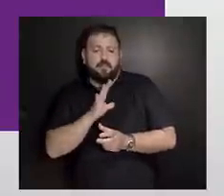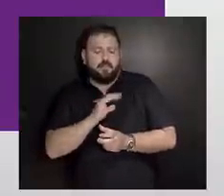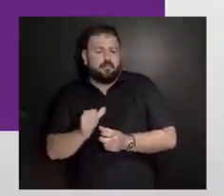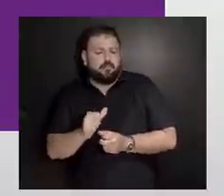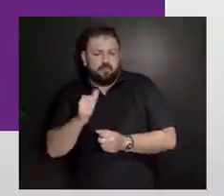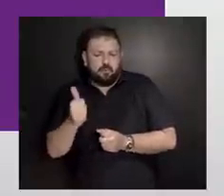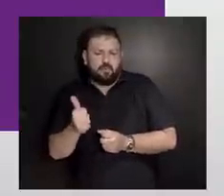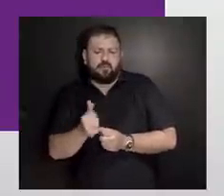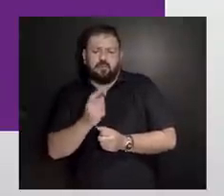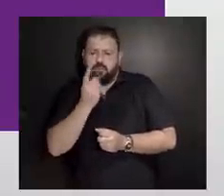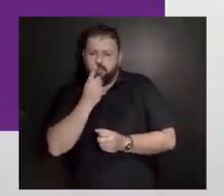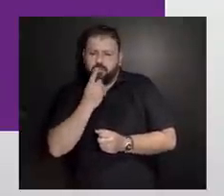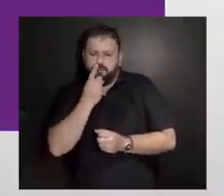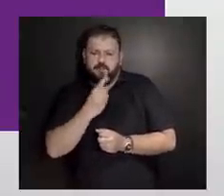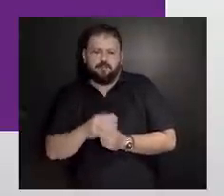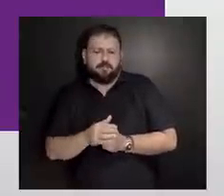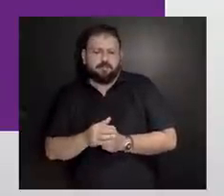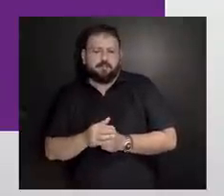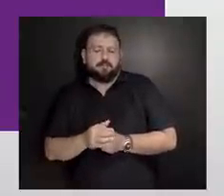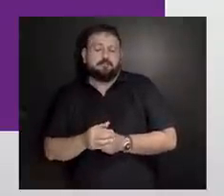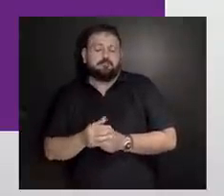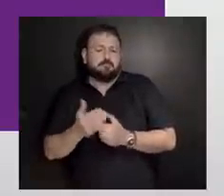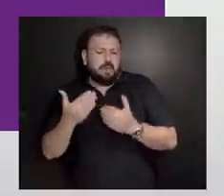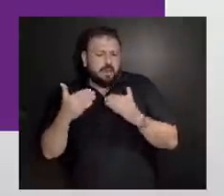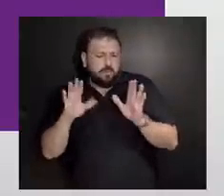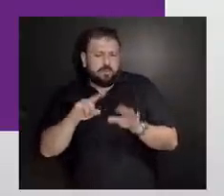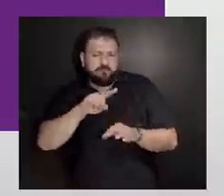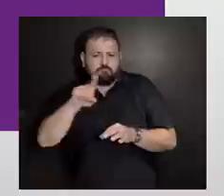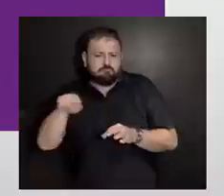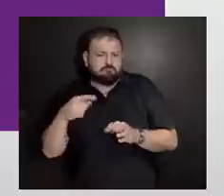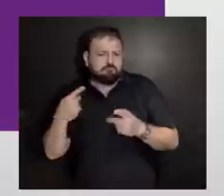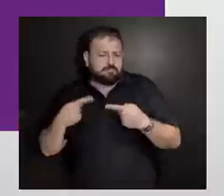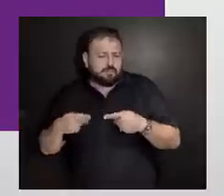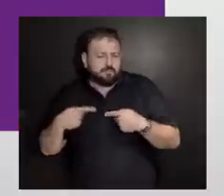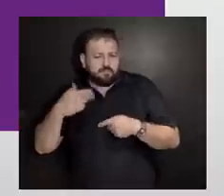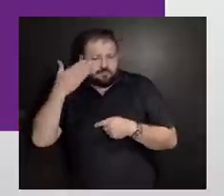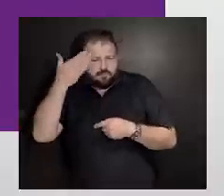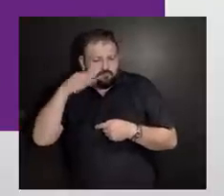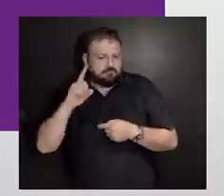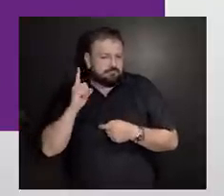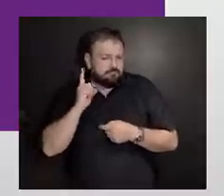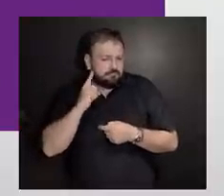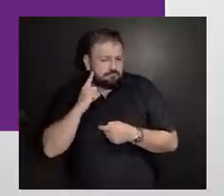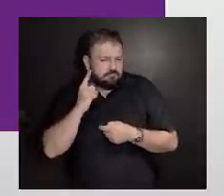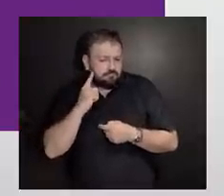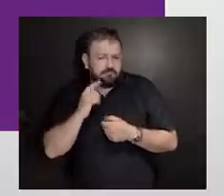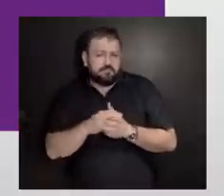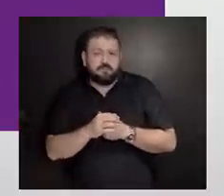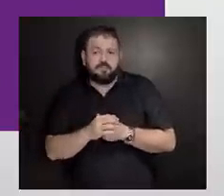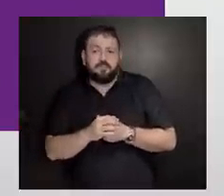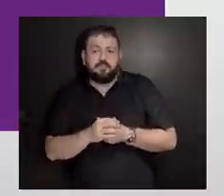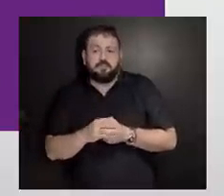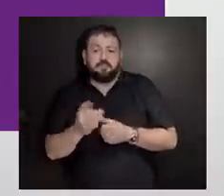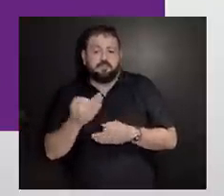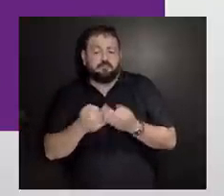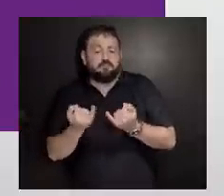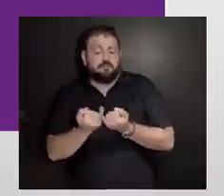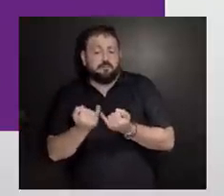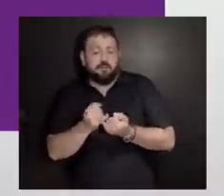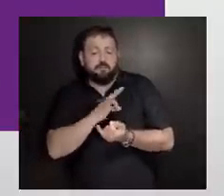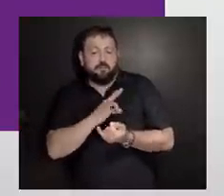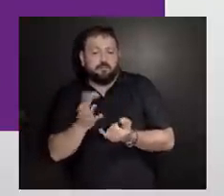Hay otra diabetes que a lo mejor la han escuchado, pero abarca como las características de ambas